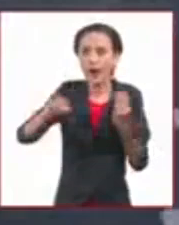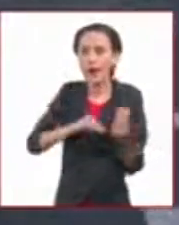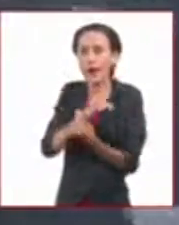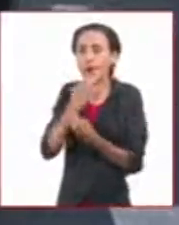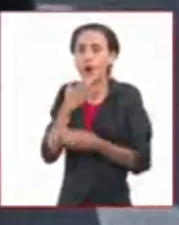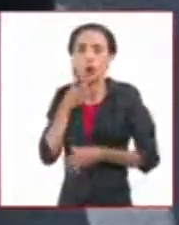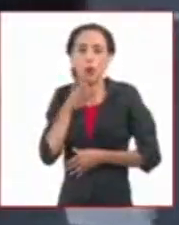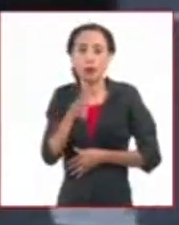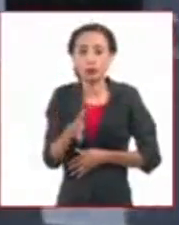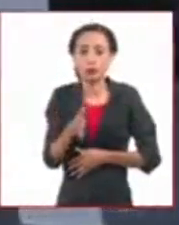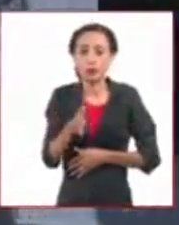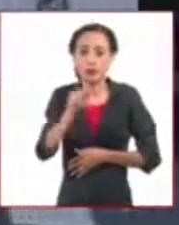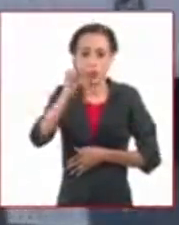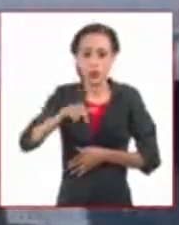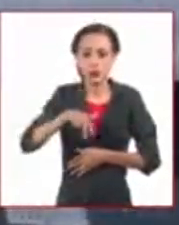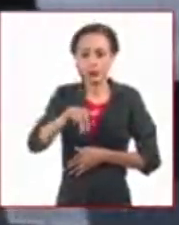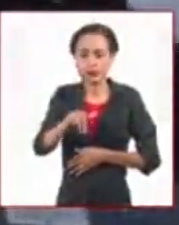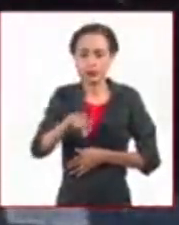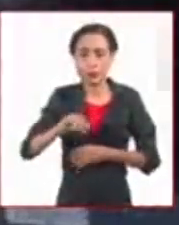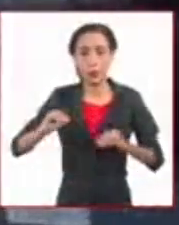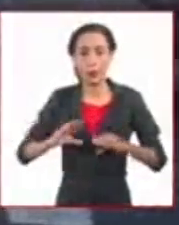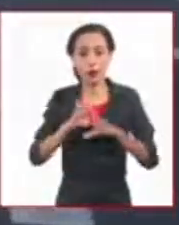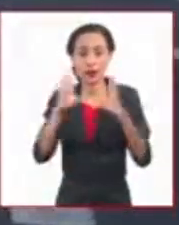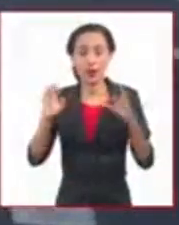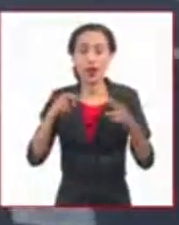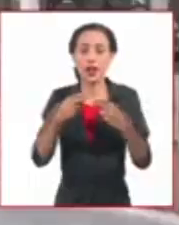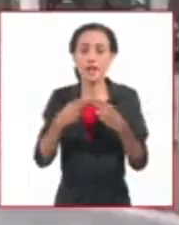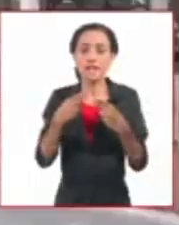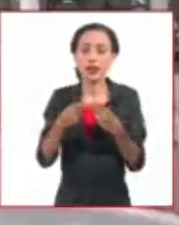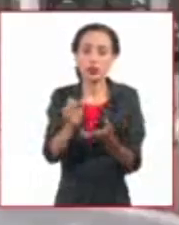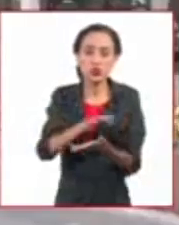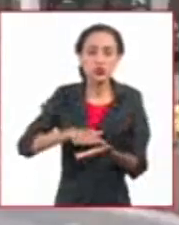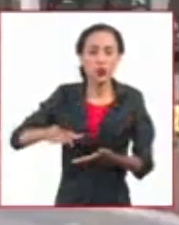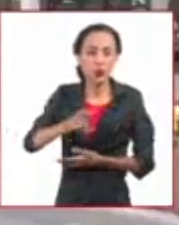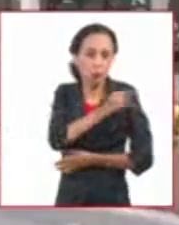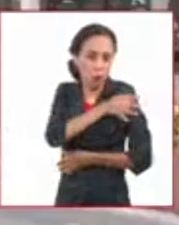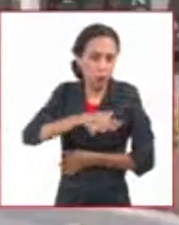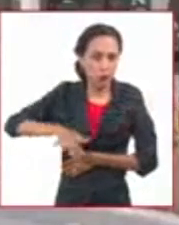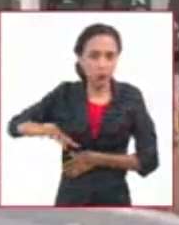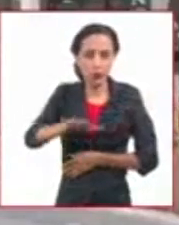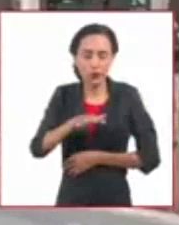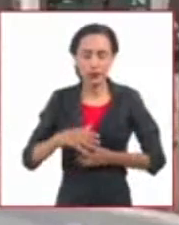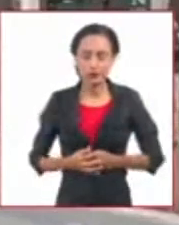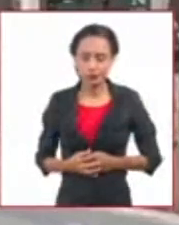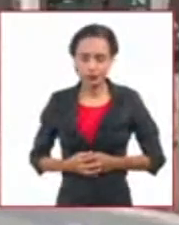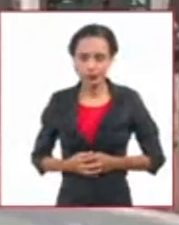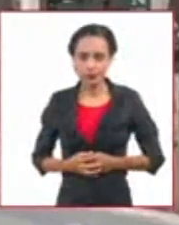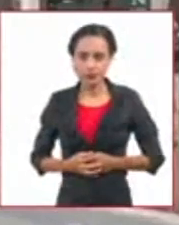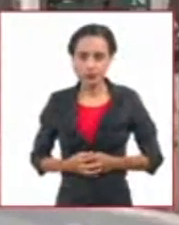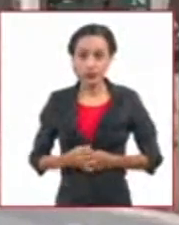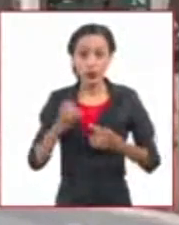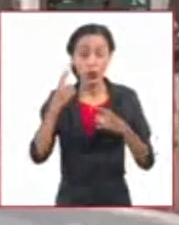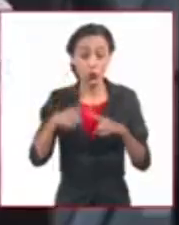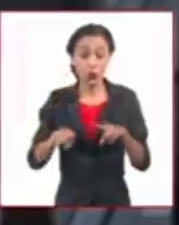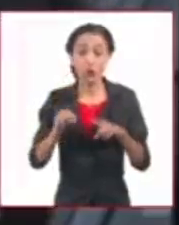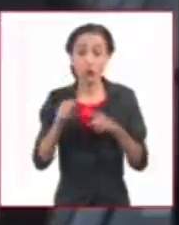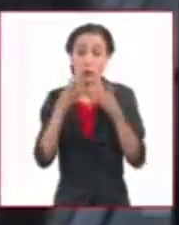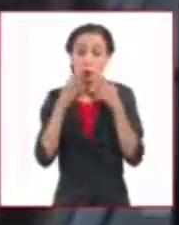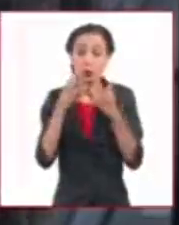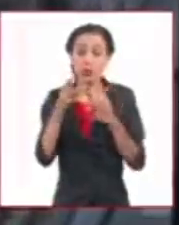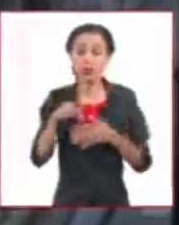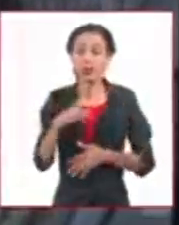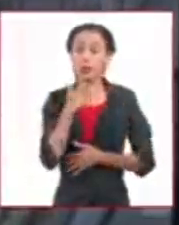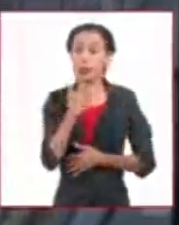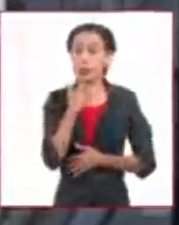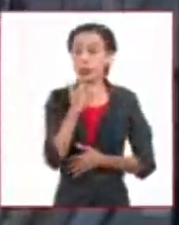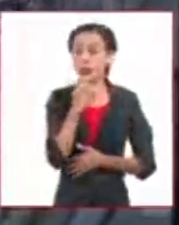que acogió esta mañana el foro de la sociedad civil otra de las consecuencias del importante dispositivo policial fue